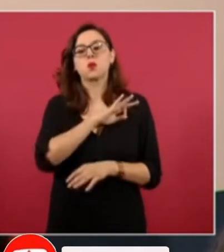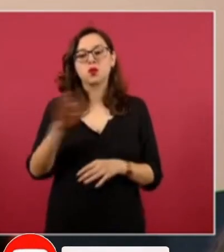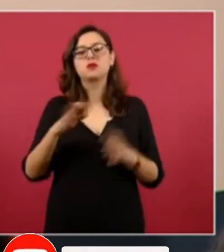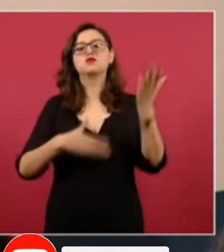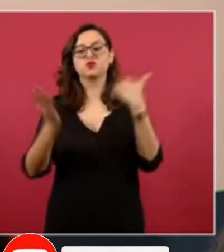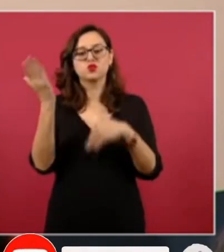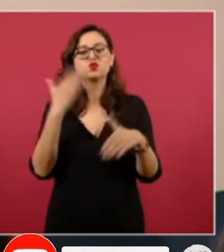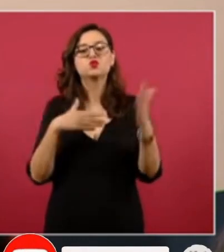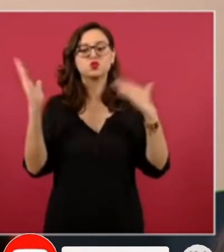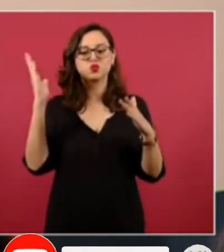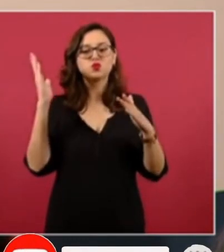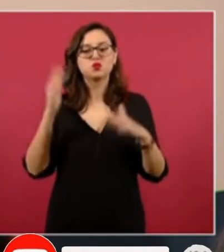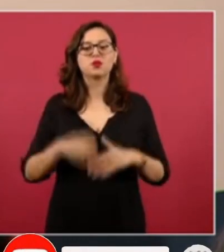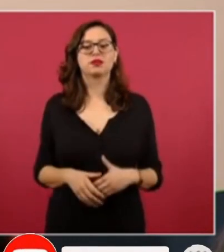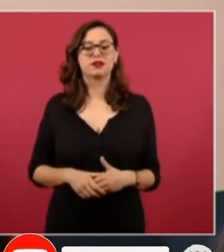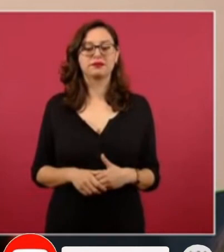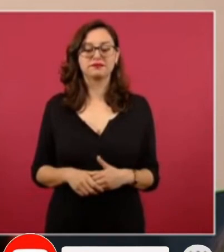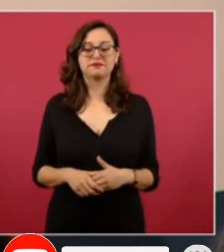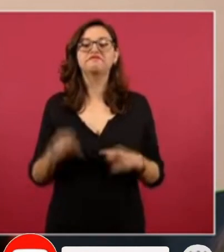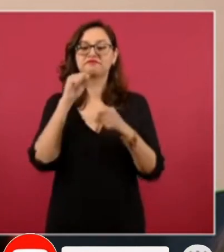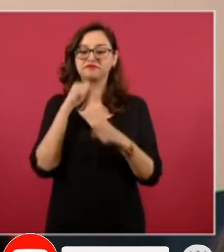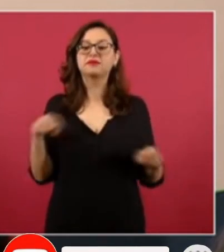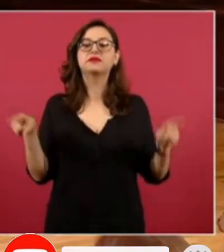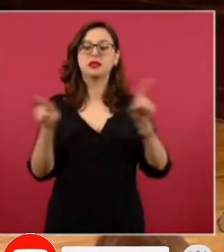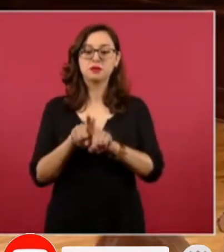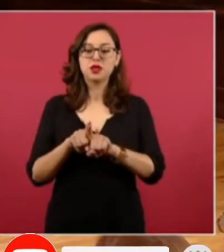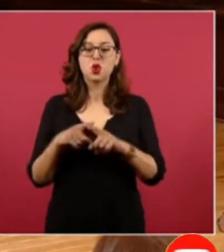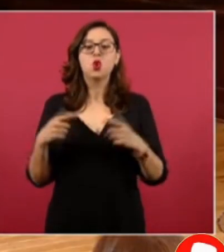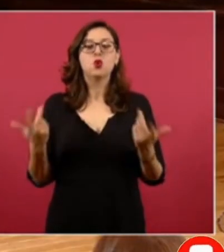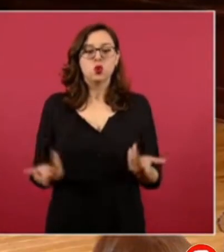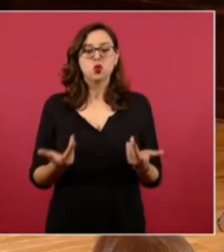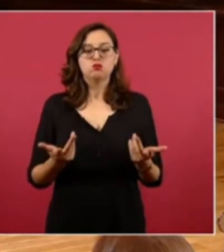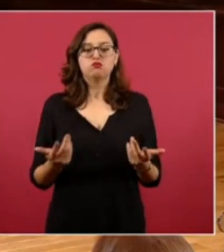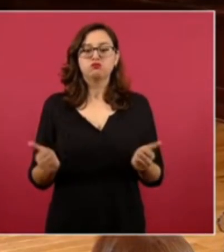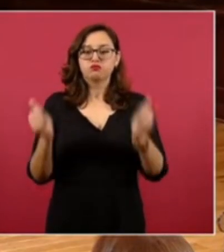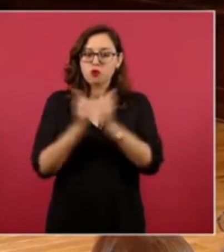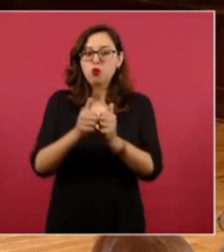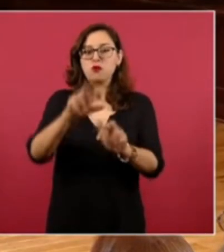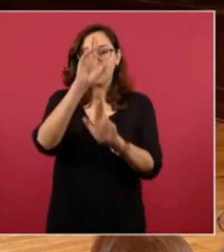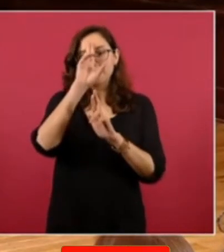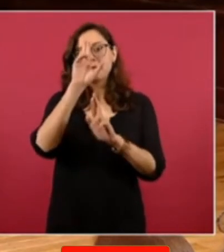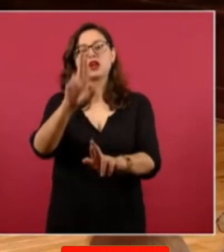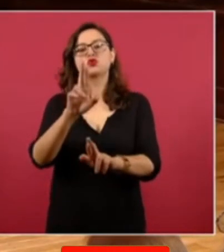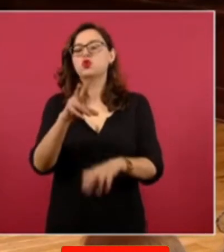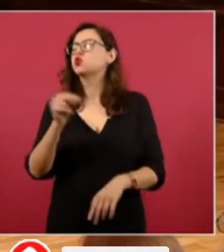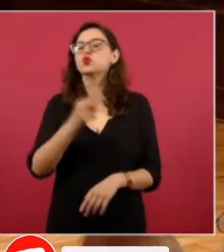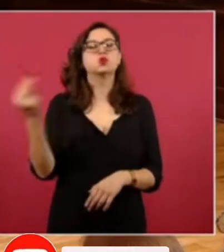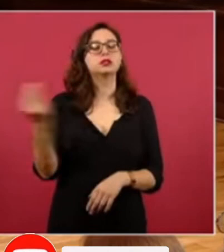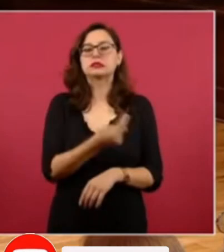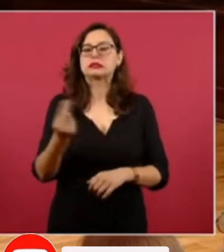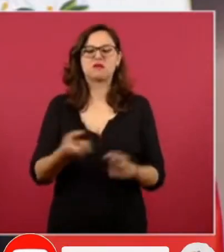y si con mucho respeto, sin autoritarismos,